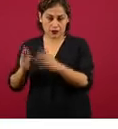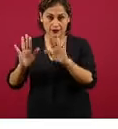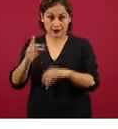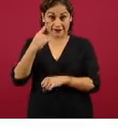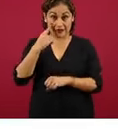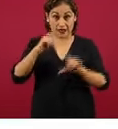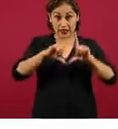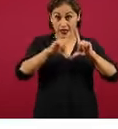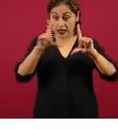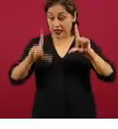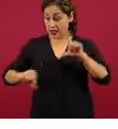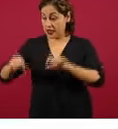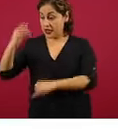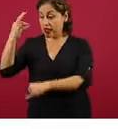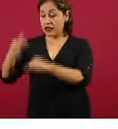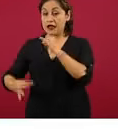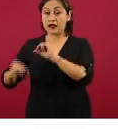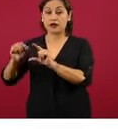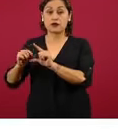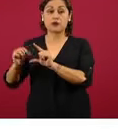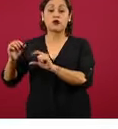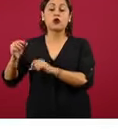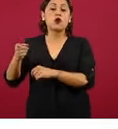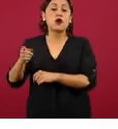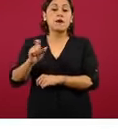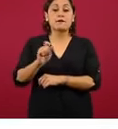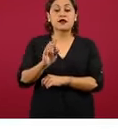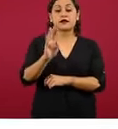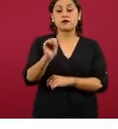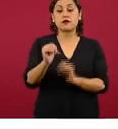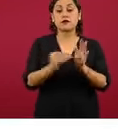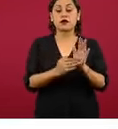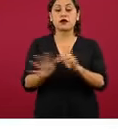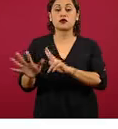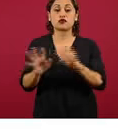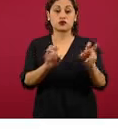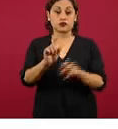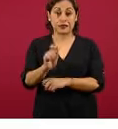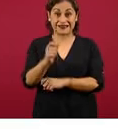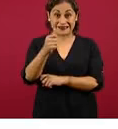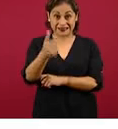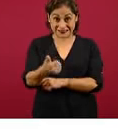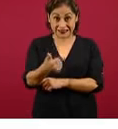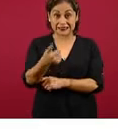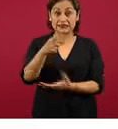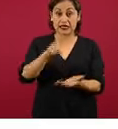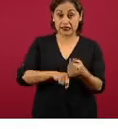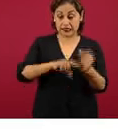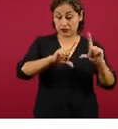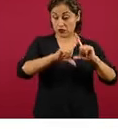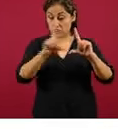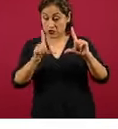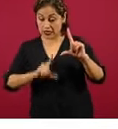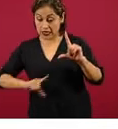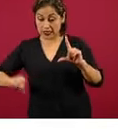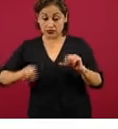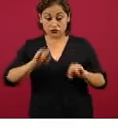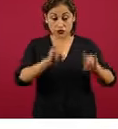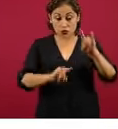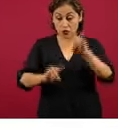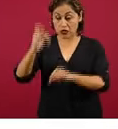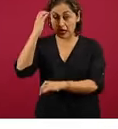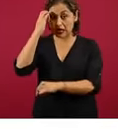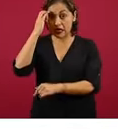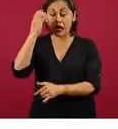A nivel nacional, de un total de 29.826 camas que tenemos registradas en casi 1,000